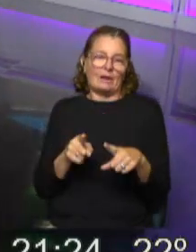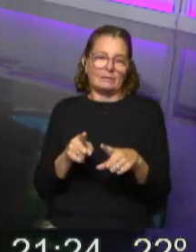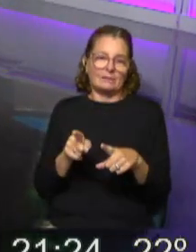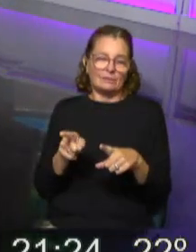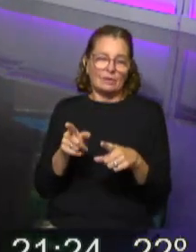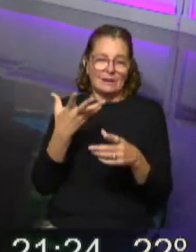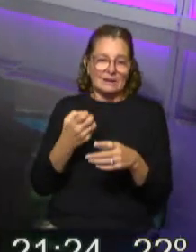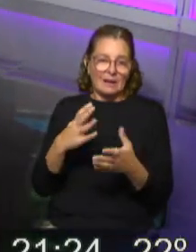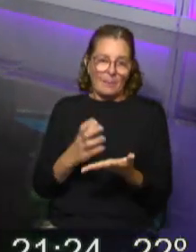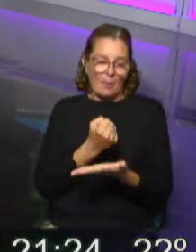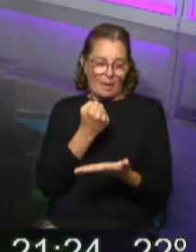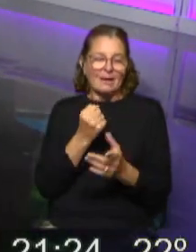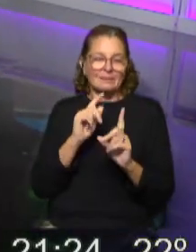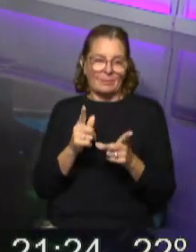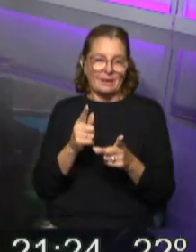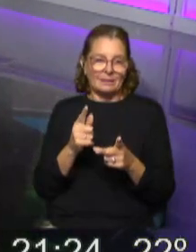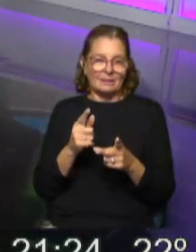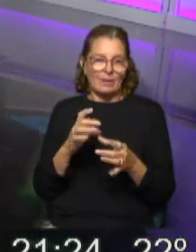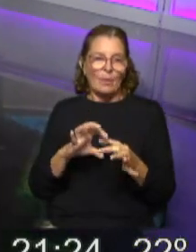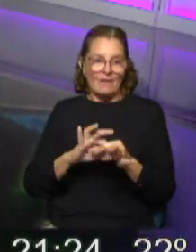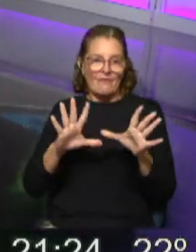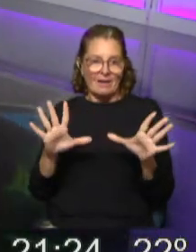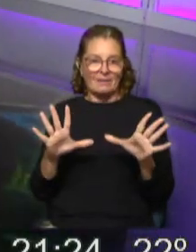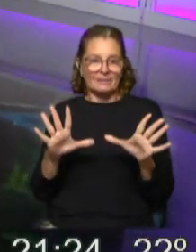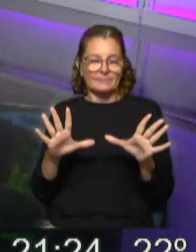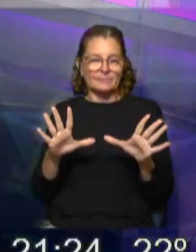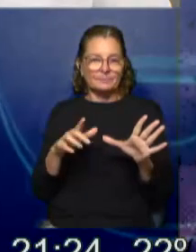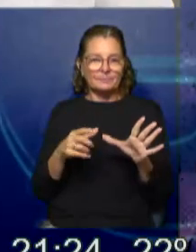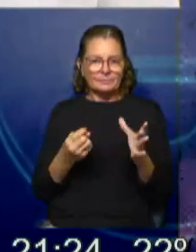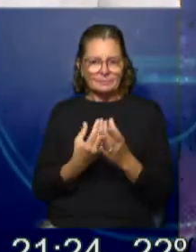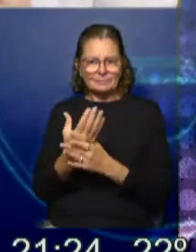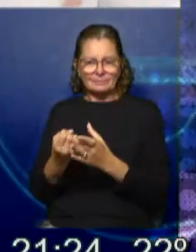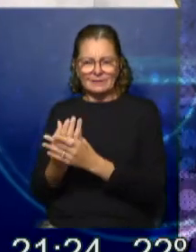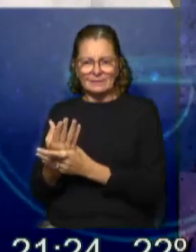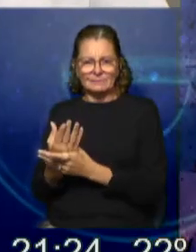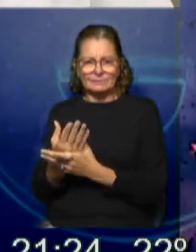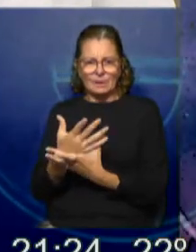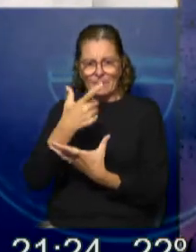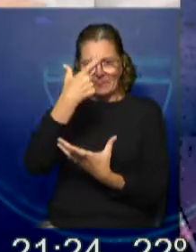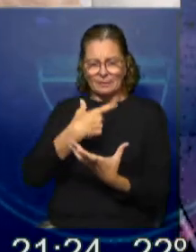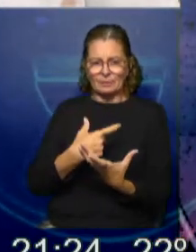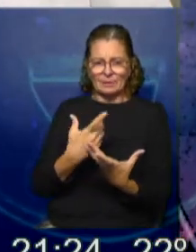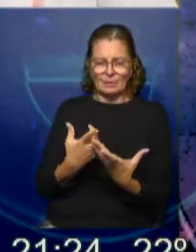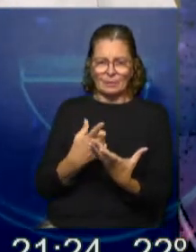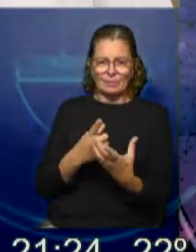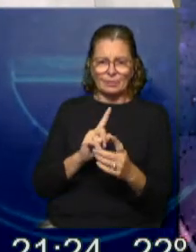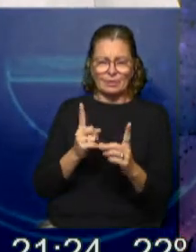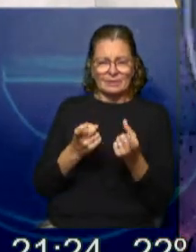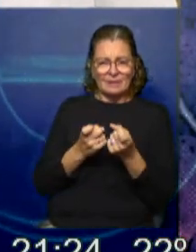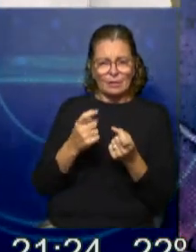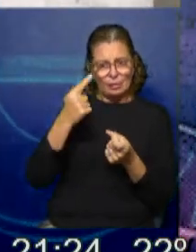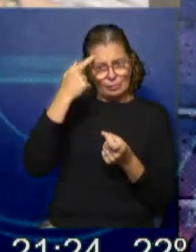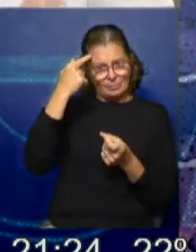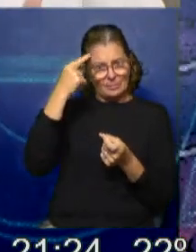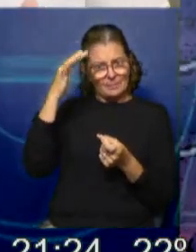quería que ellas se apropiaran también y crearan con libertad. Y de hecho surgieron, bueno, el aspecto de los personajes, que no necesariamente era lo que yo me